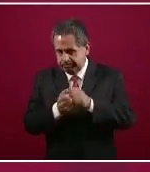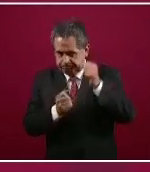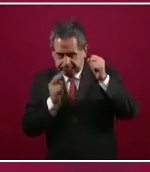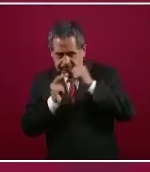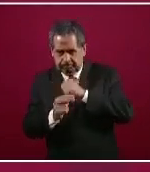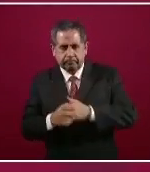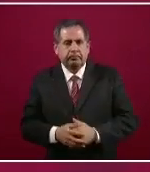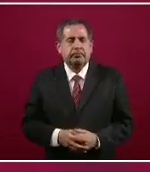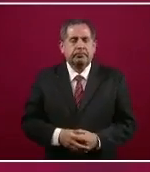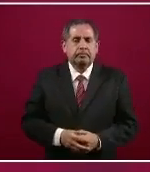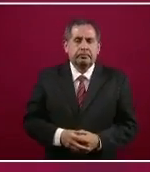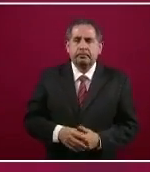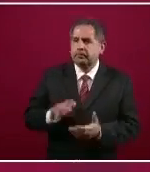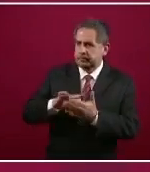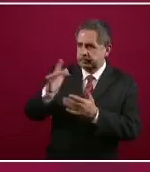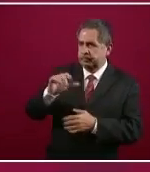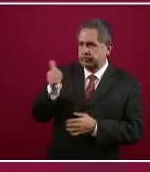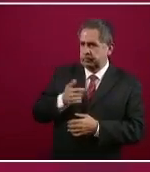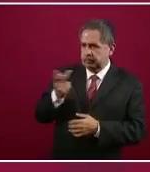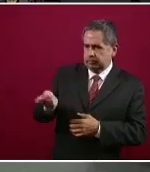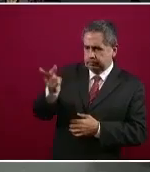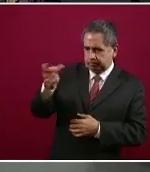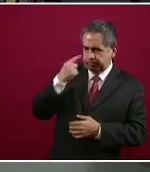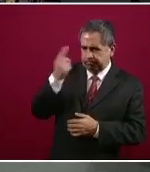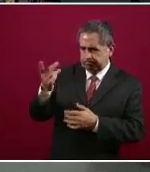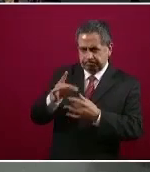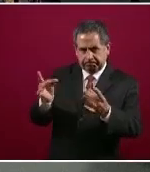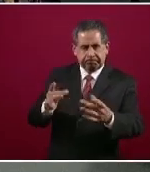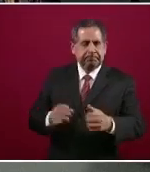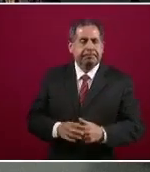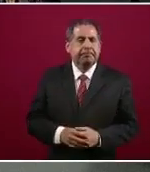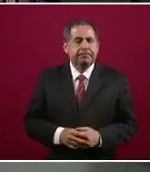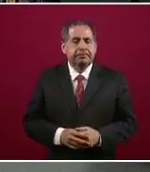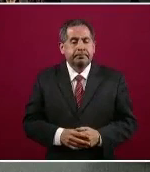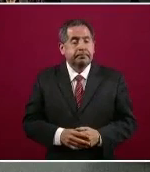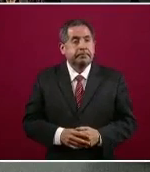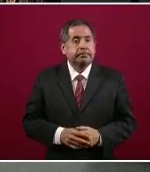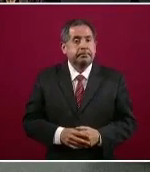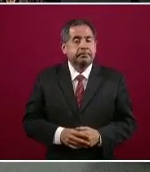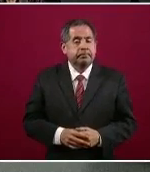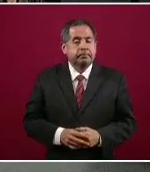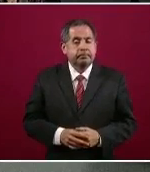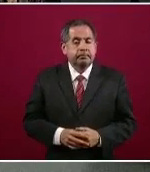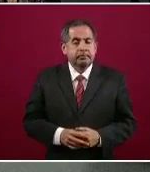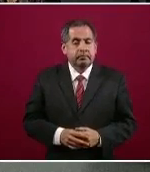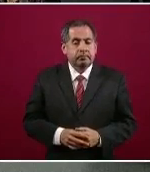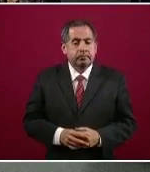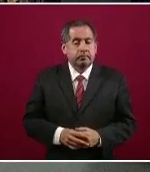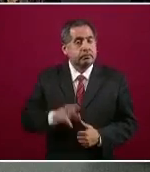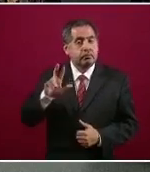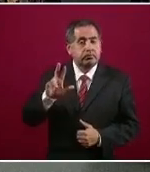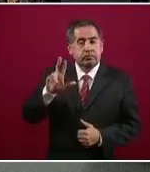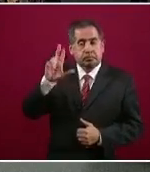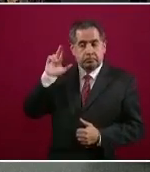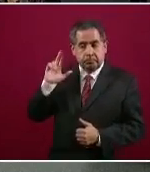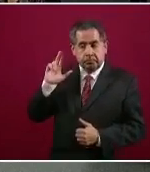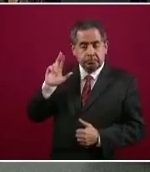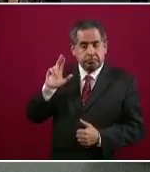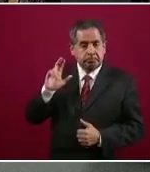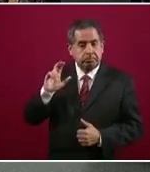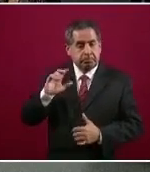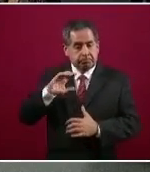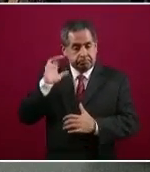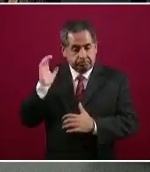Gracias, presidente. Si me permite otra pregunta, por favor. El martes cerró este programa